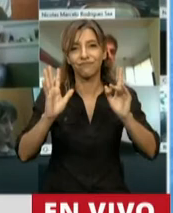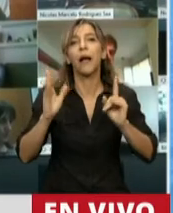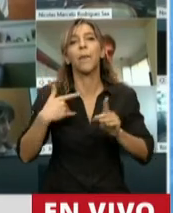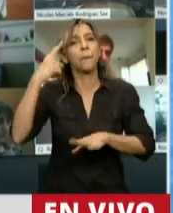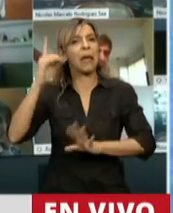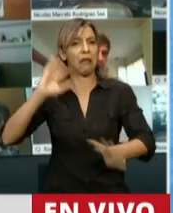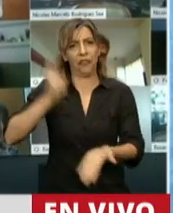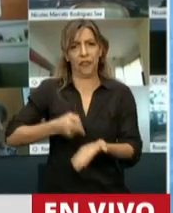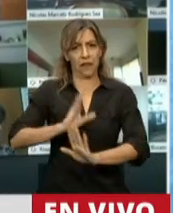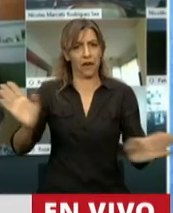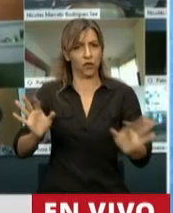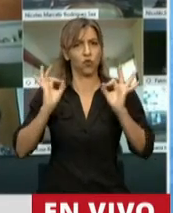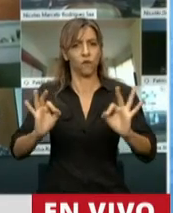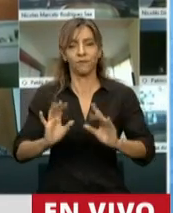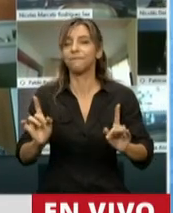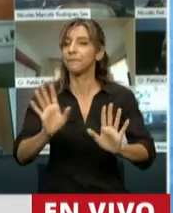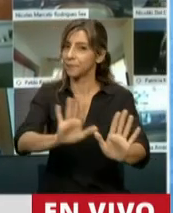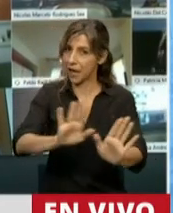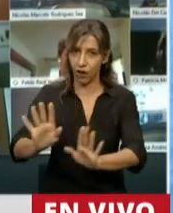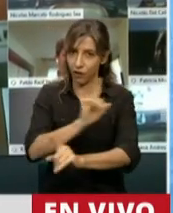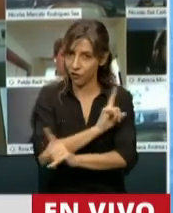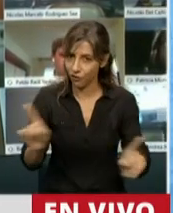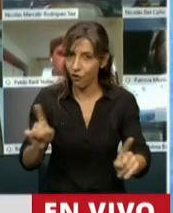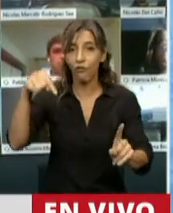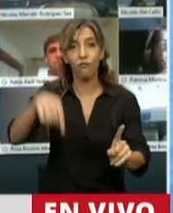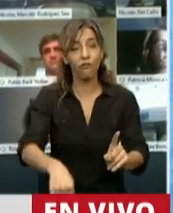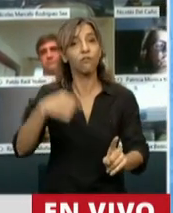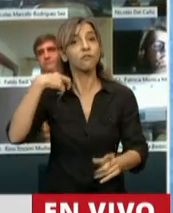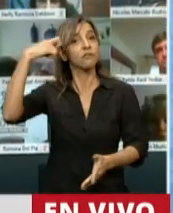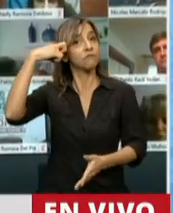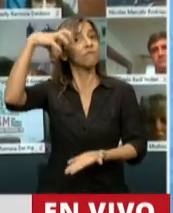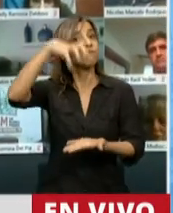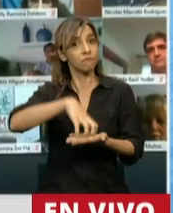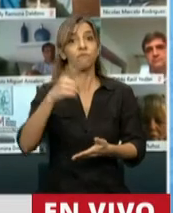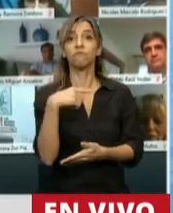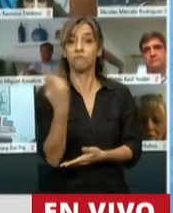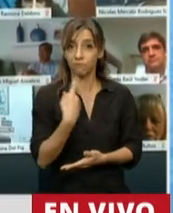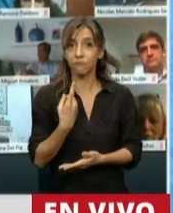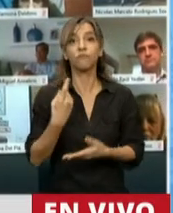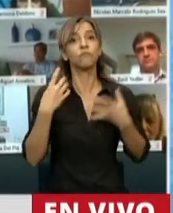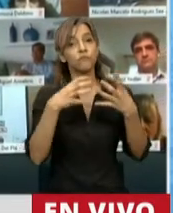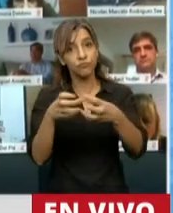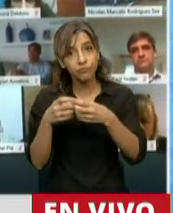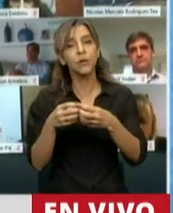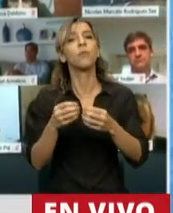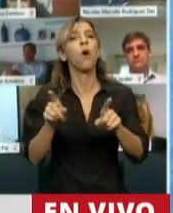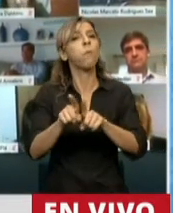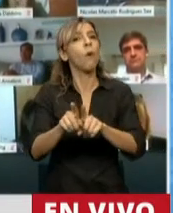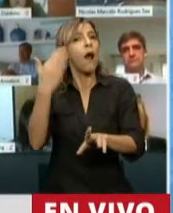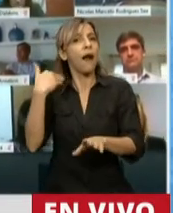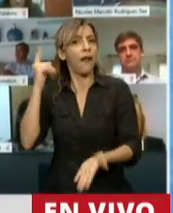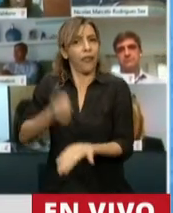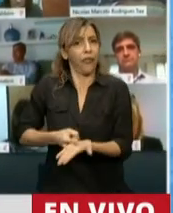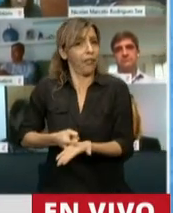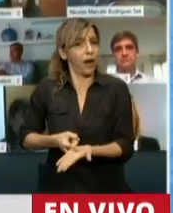sin embargo, fíjese que hoy, por decisión del Gobierno Nacional, estamos tratando esta deuda no por medio de un decreto, como se hizo en